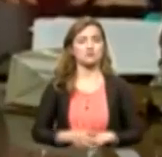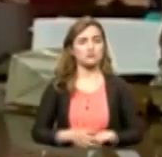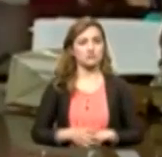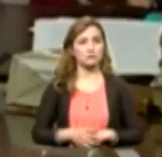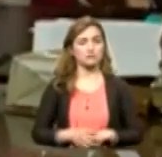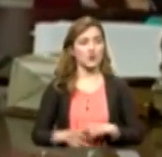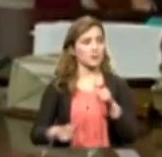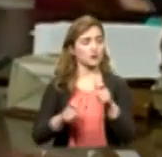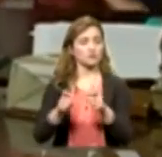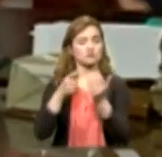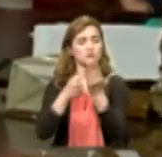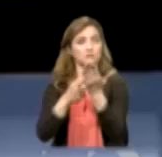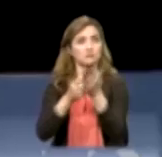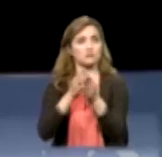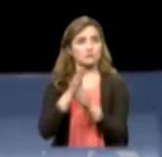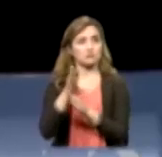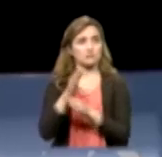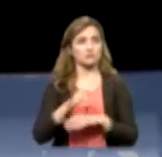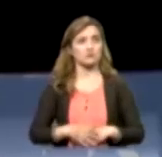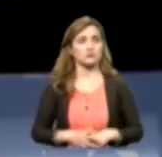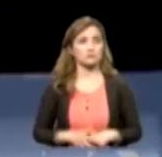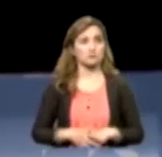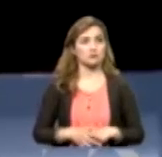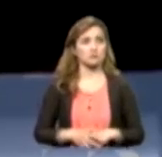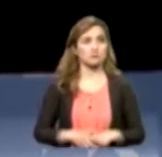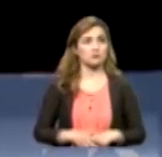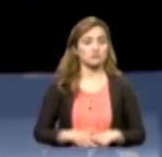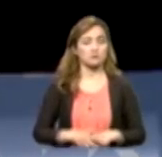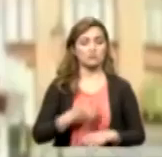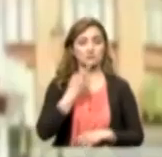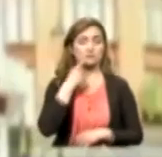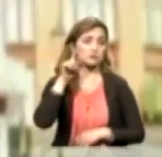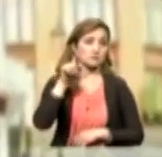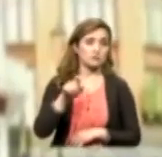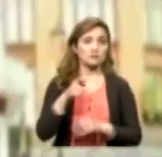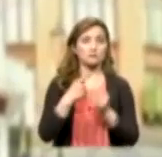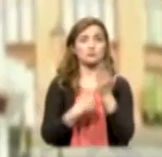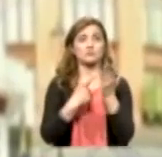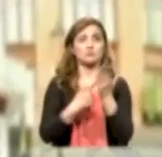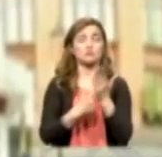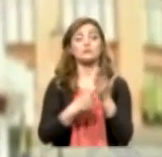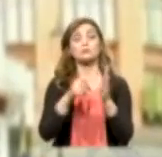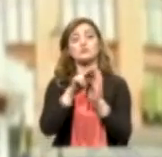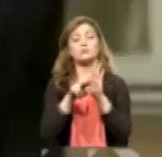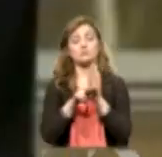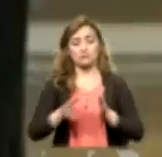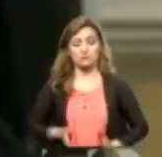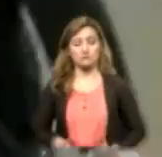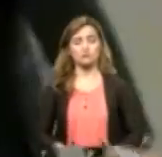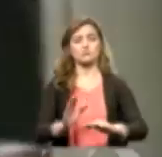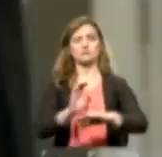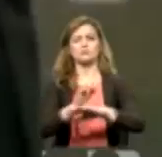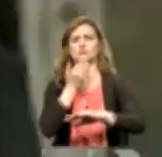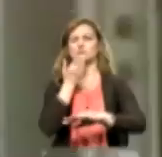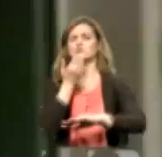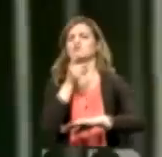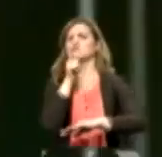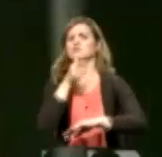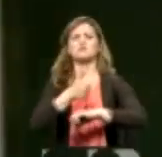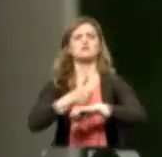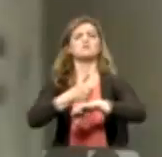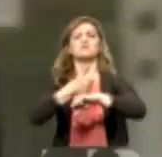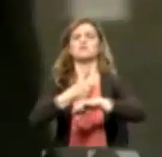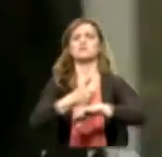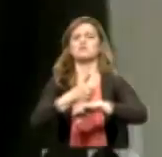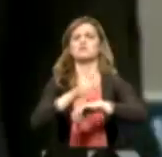los analistas Hernán Pérez Luz y Carlos Estarellas, es necesario que se analice los pormenores de la nacionalización del australiano en busca